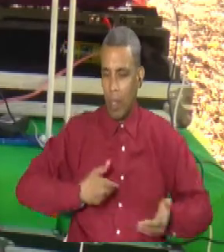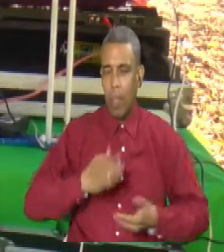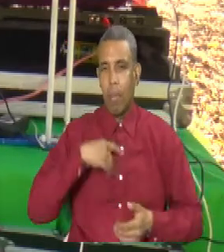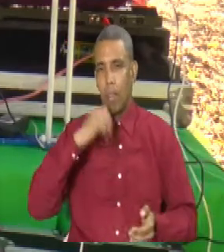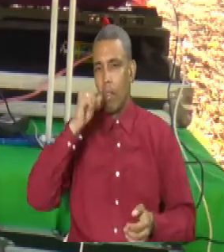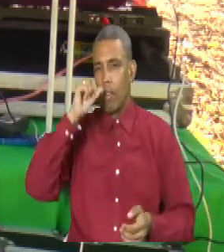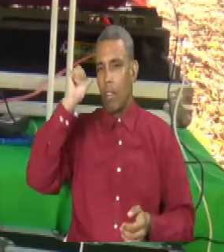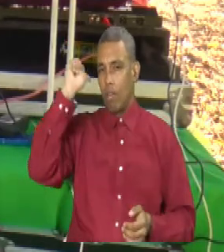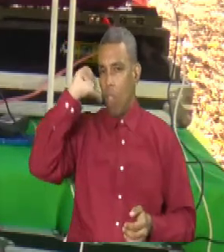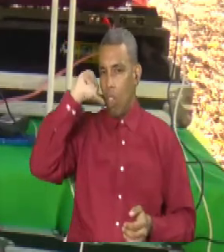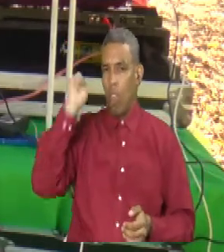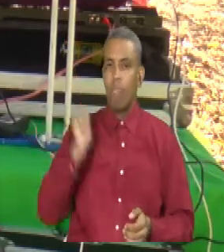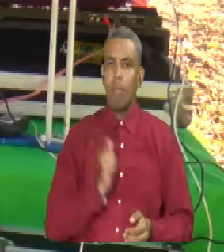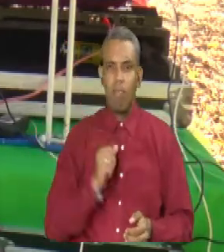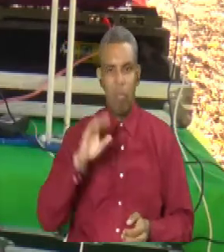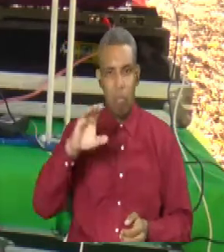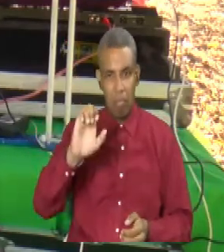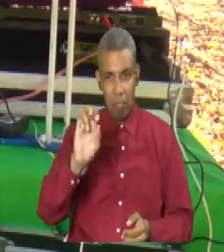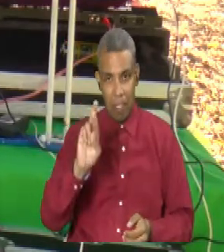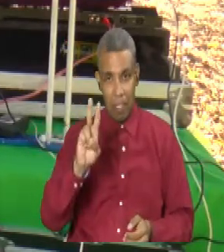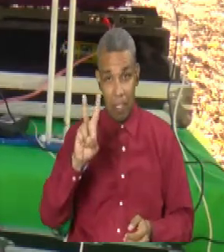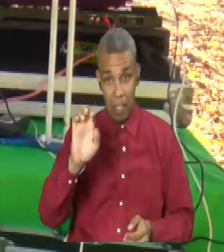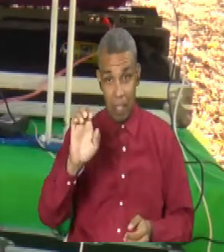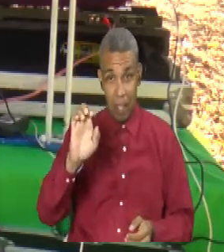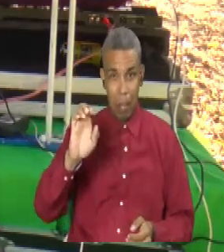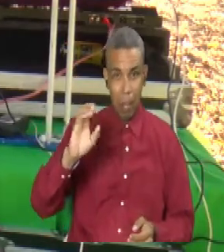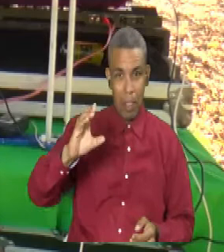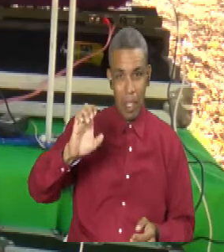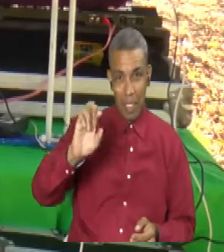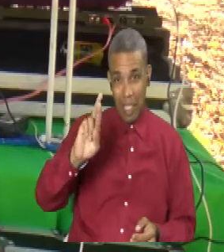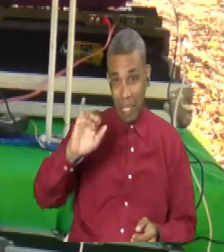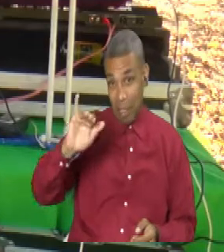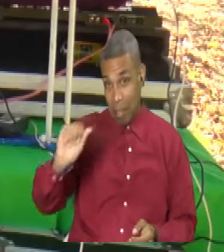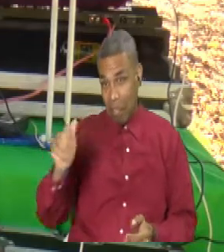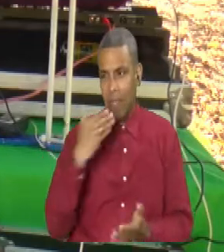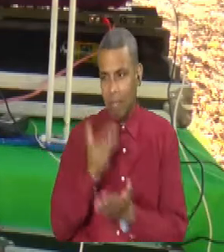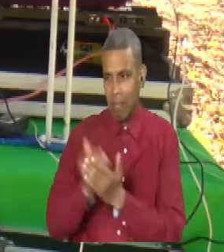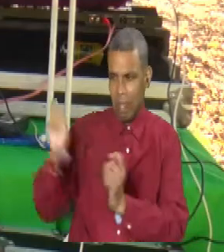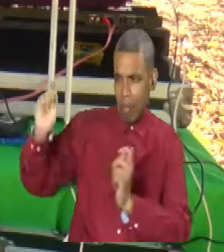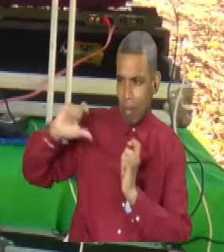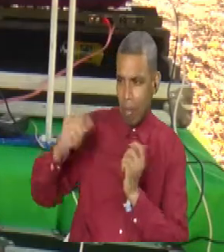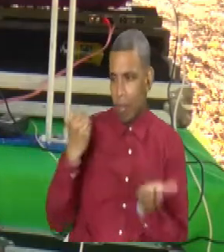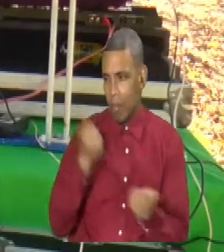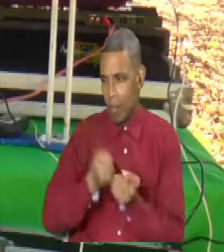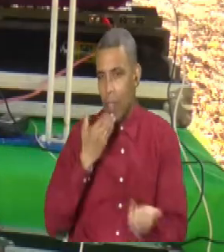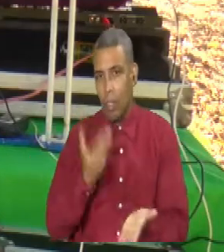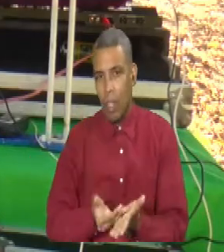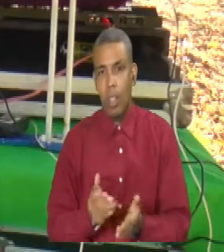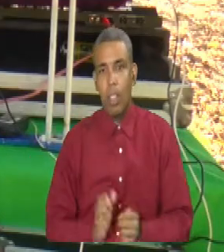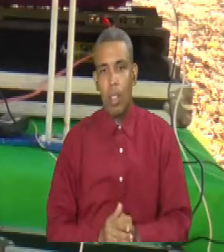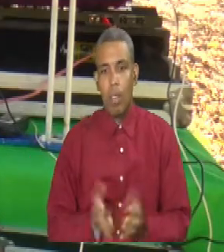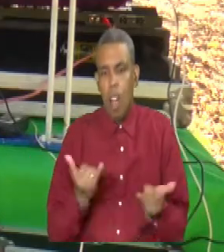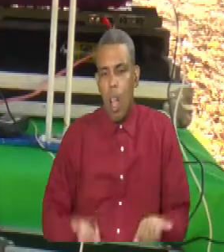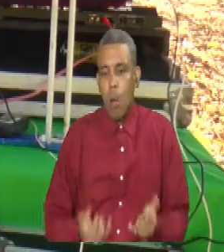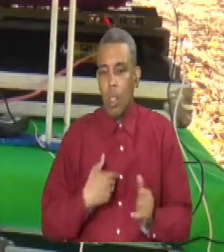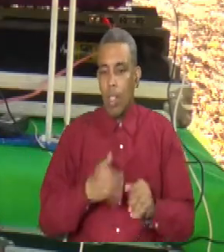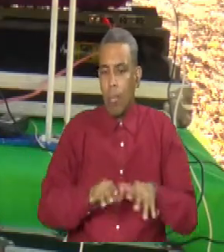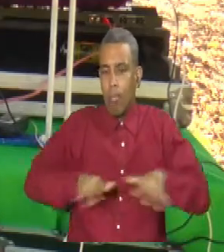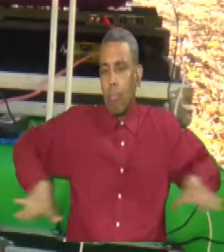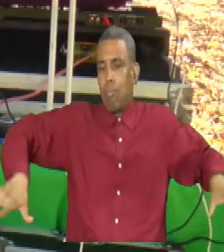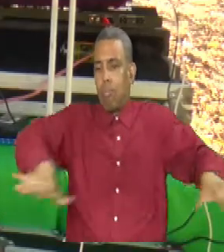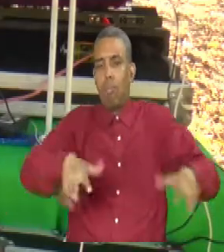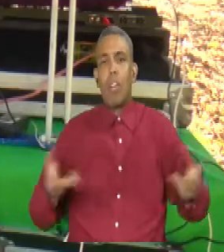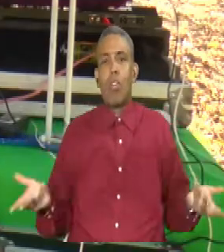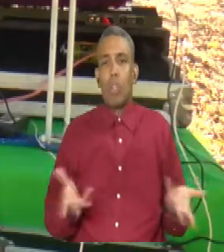han creído en este, nuestra segunda batalla de DJs, transmitiendo desde aquí, desde el Club Miramar. Así que los dejo con algo de